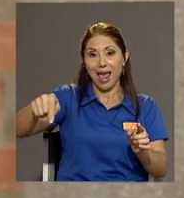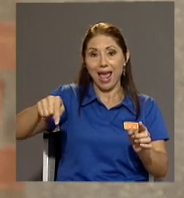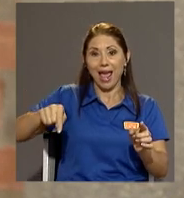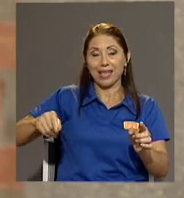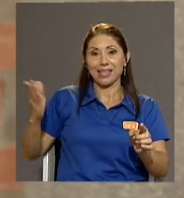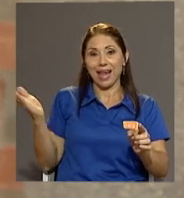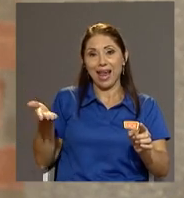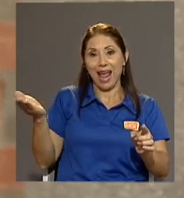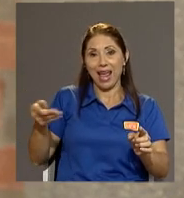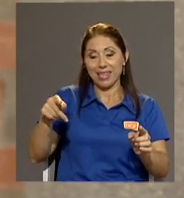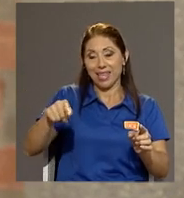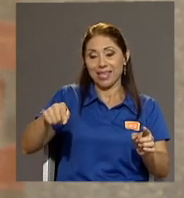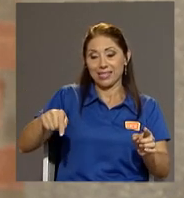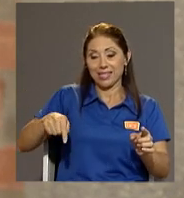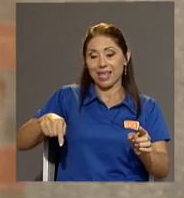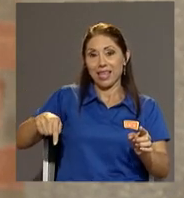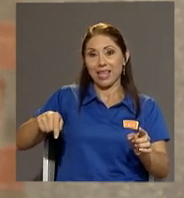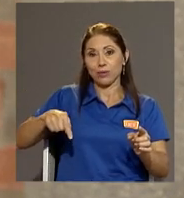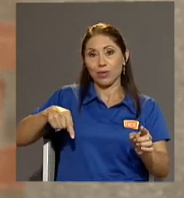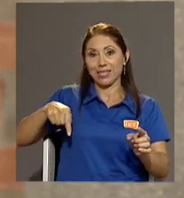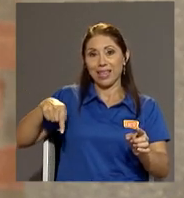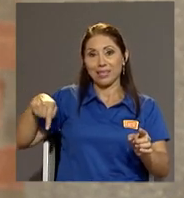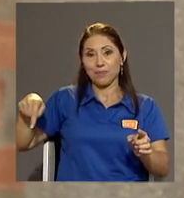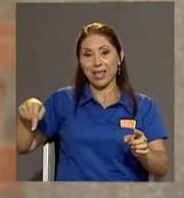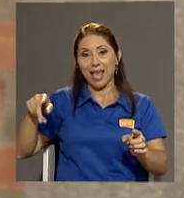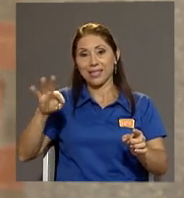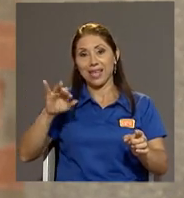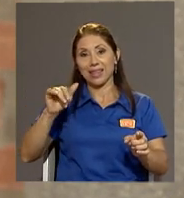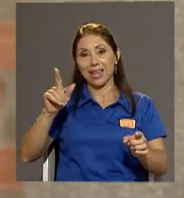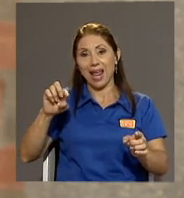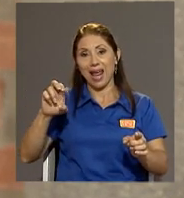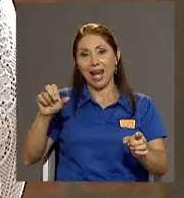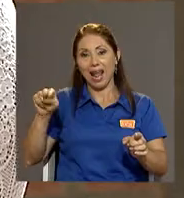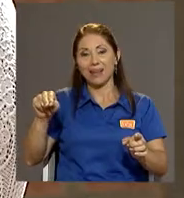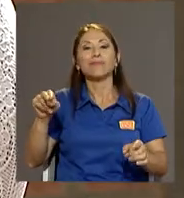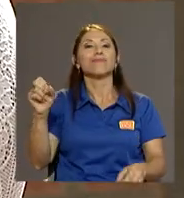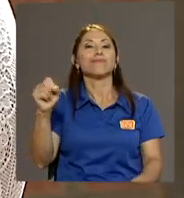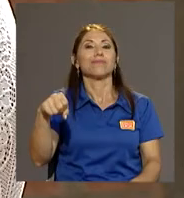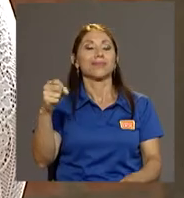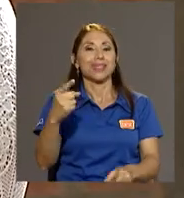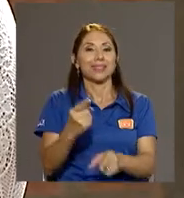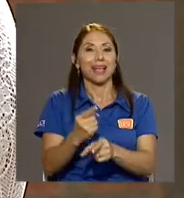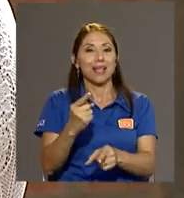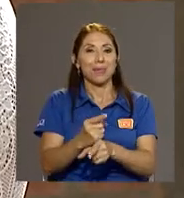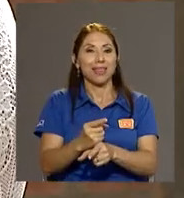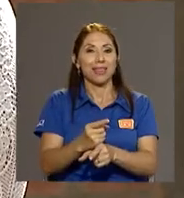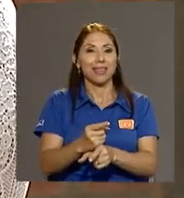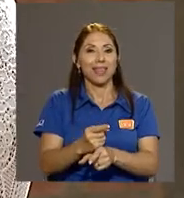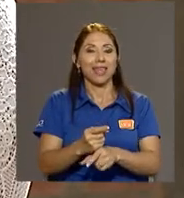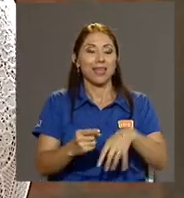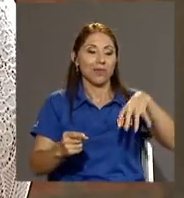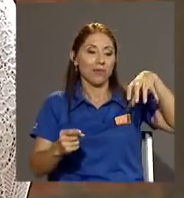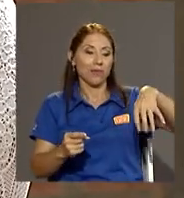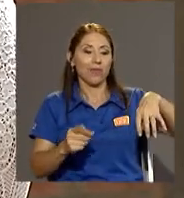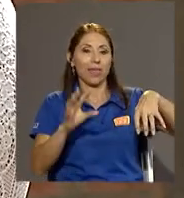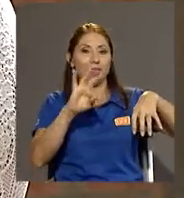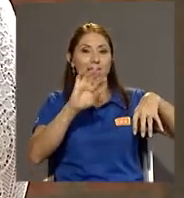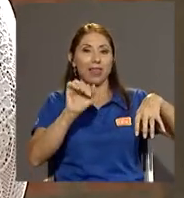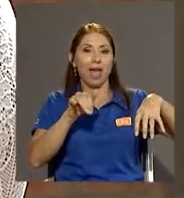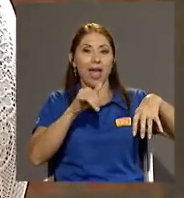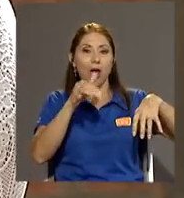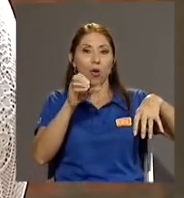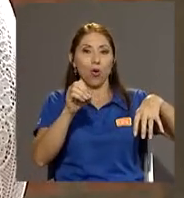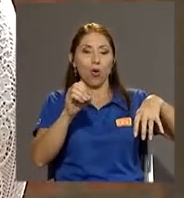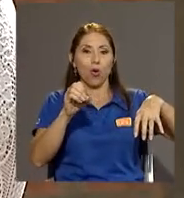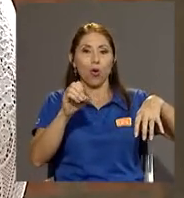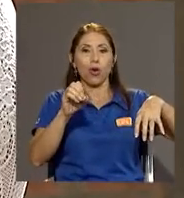que desviarse hacia Tilarán. Sí, se desvía hacia Tilarán, exactamente. Estamos exactamente enfrente del Tajo de Chopo, el famoso Tajo